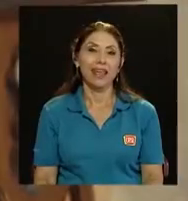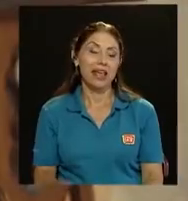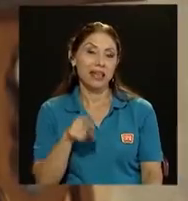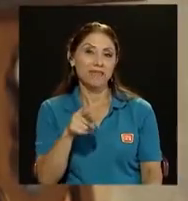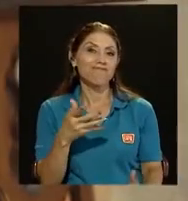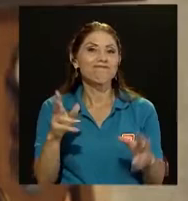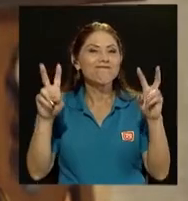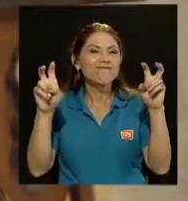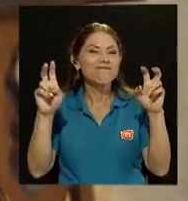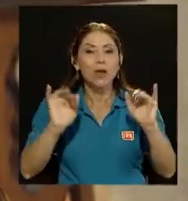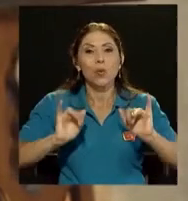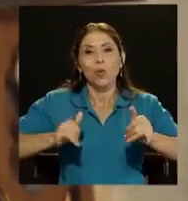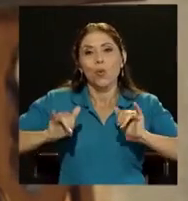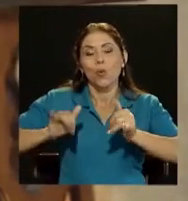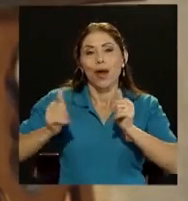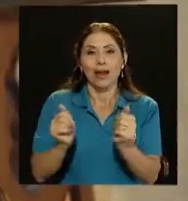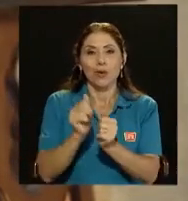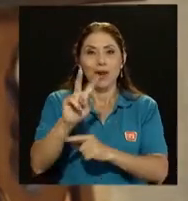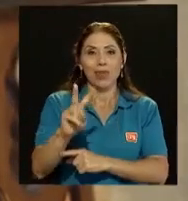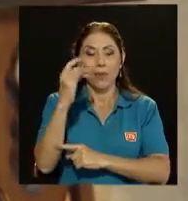jugar con la doble idea de